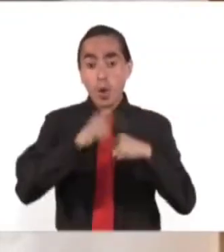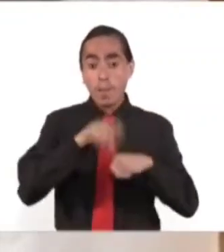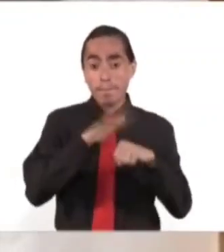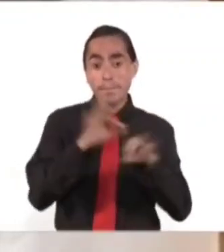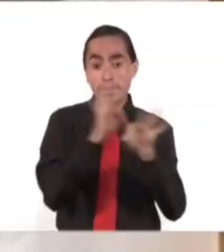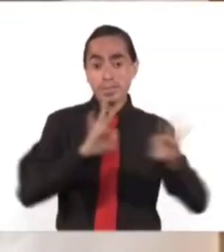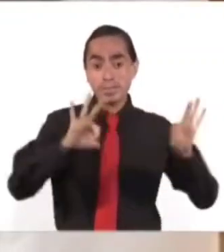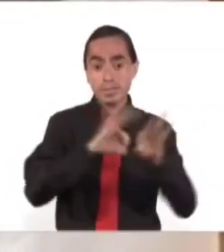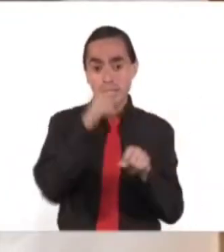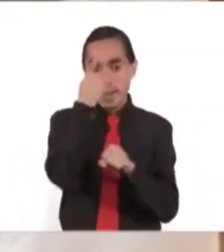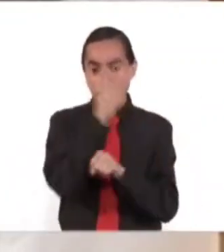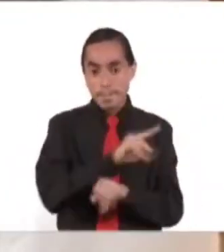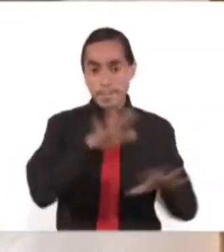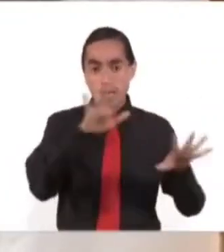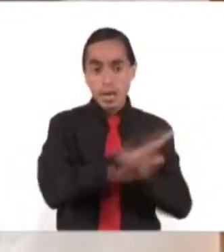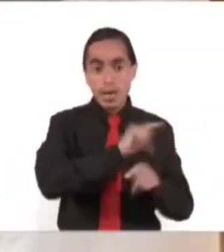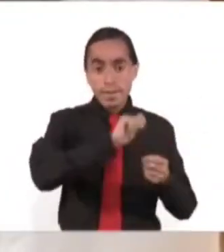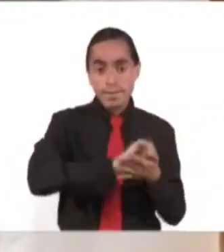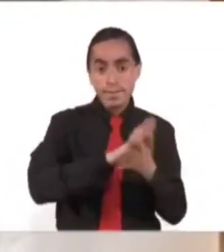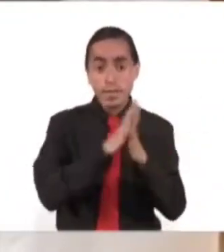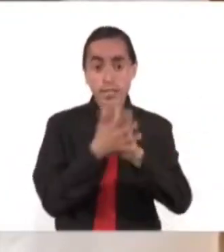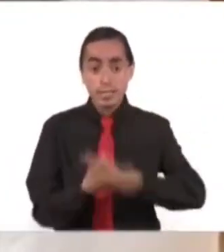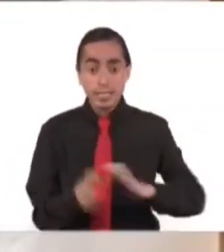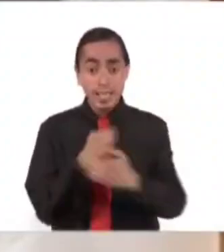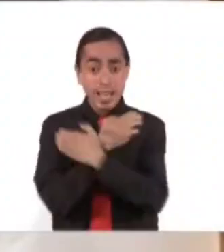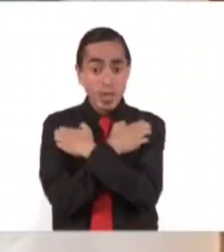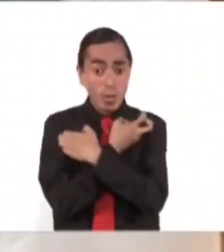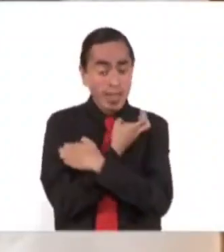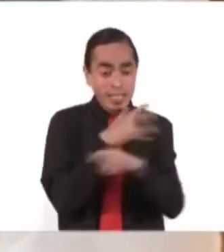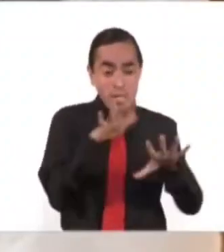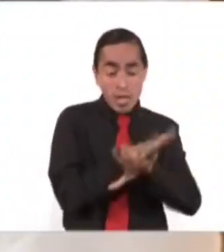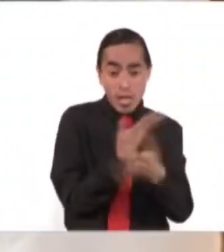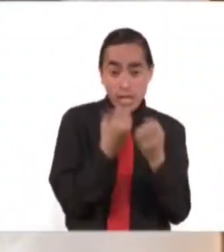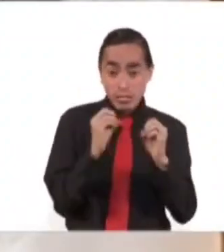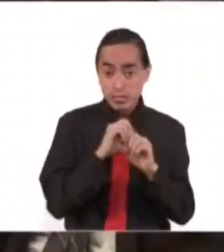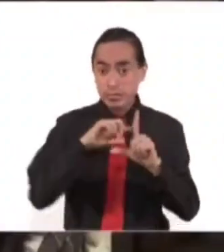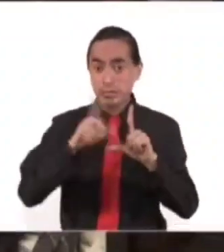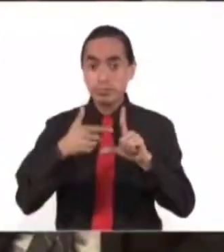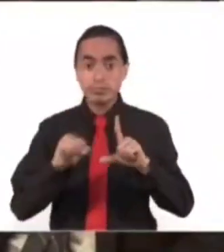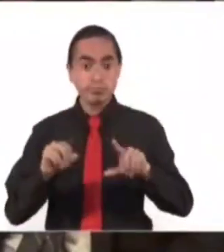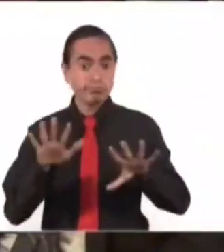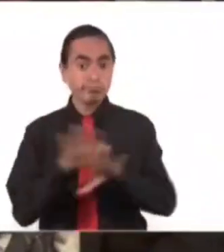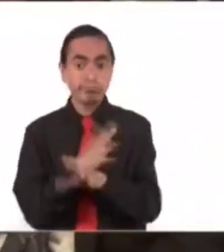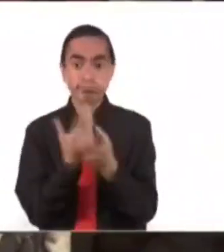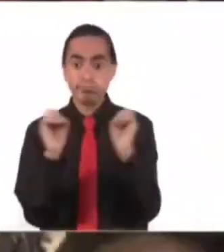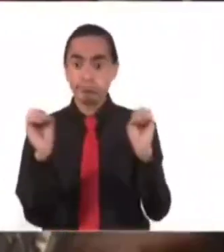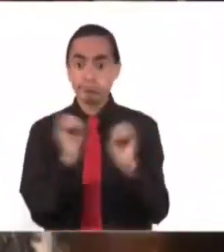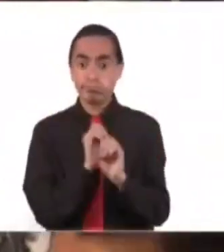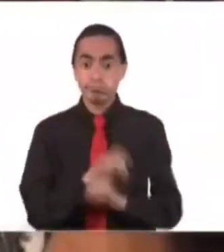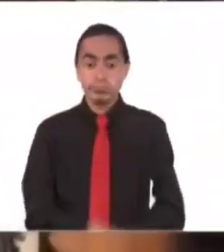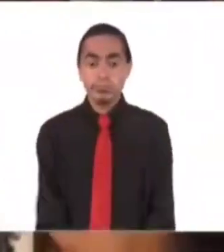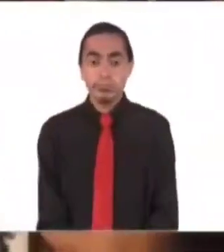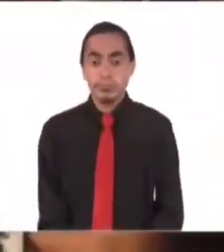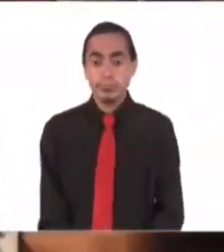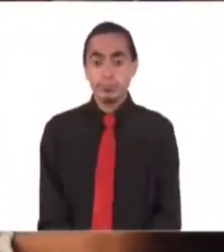Si no hay transformación de la educación, no hay transformación del país. Eso debe de quedar claro.